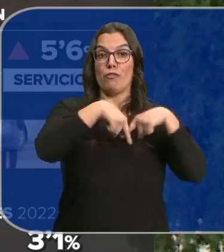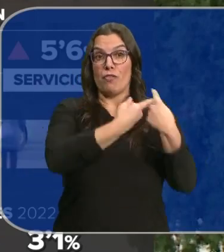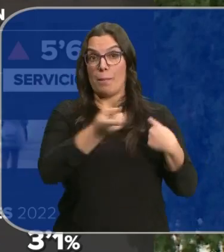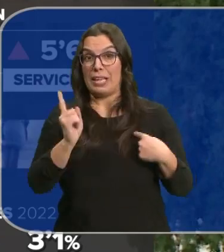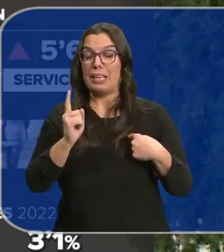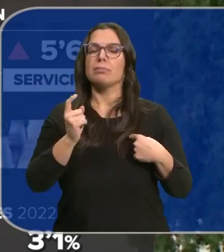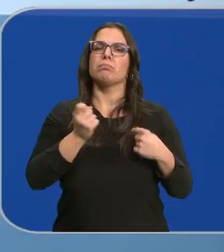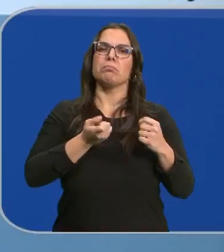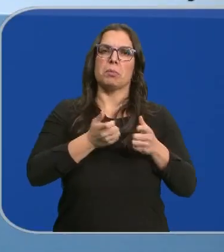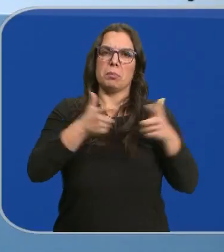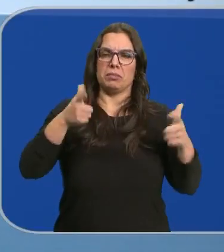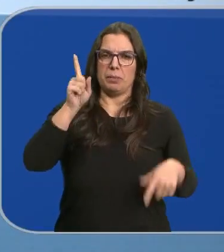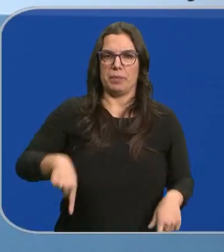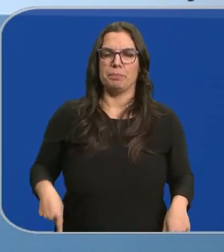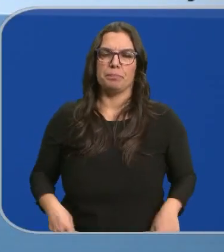creciendo.